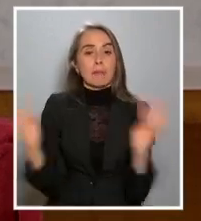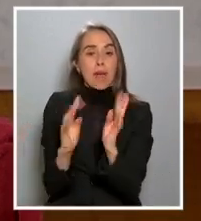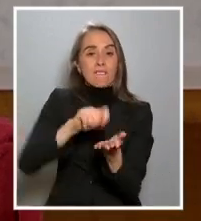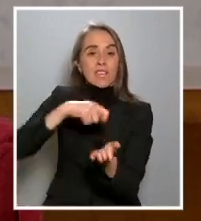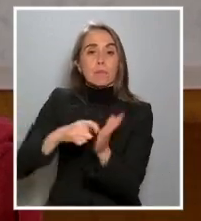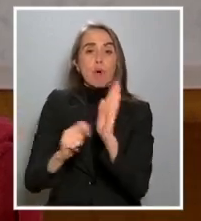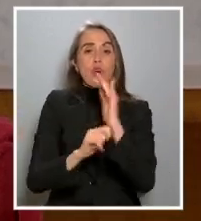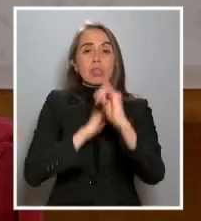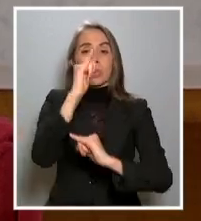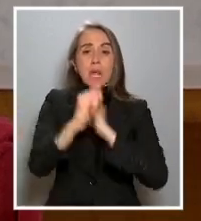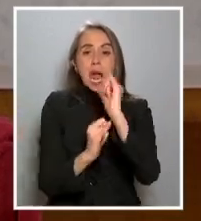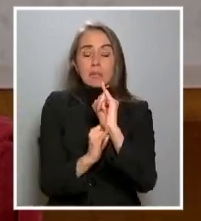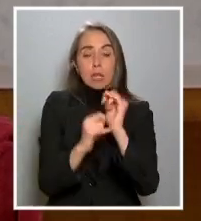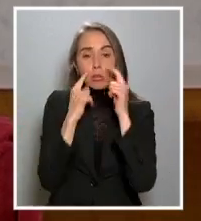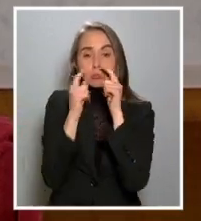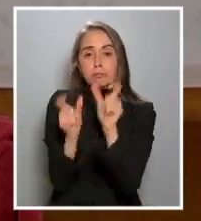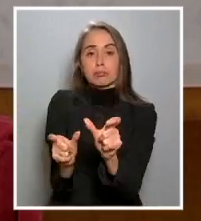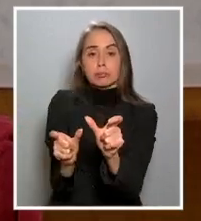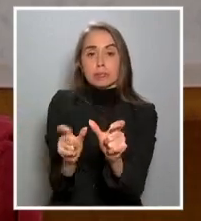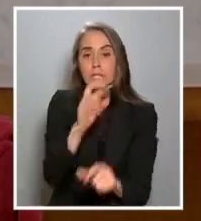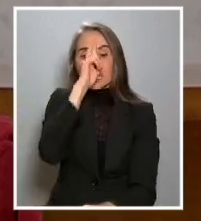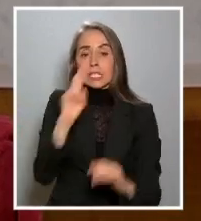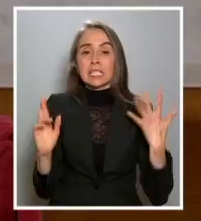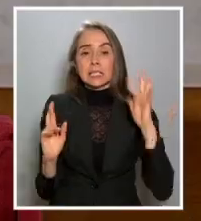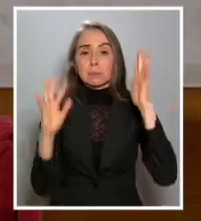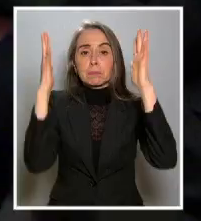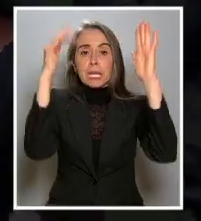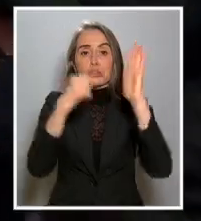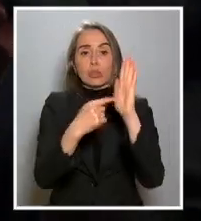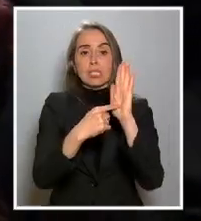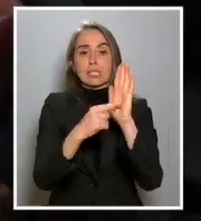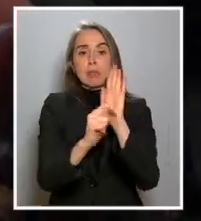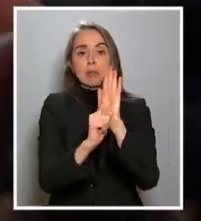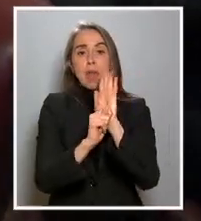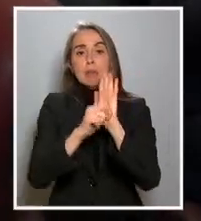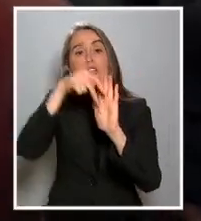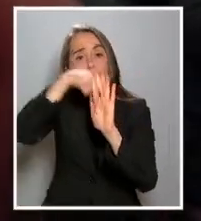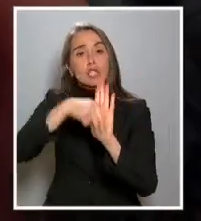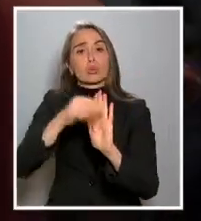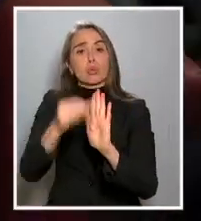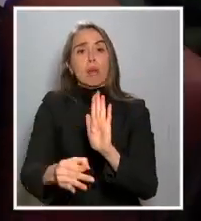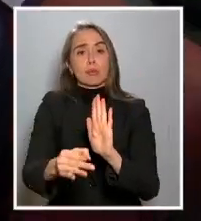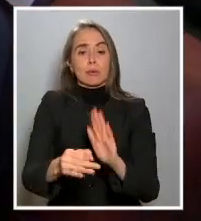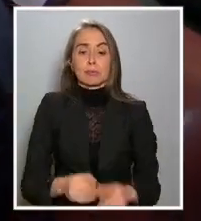firmantes del tratado para velar por el respeto de esta norma.